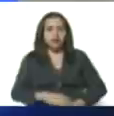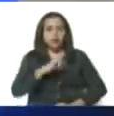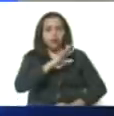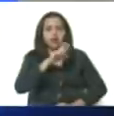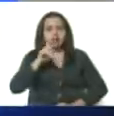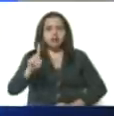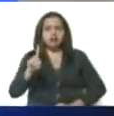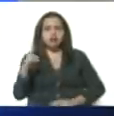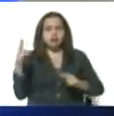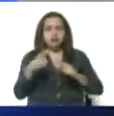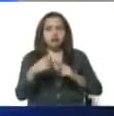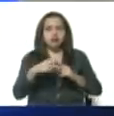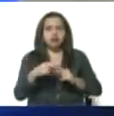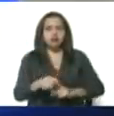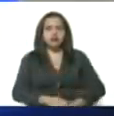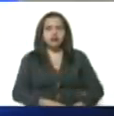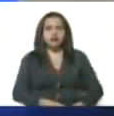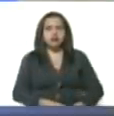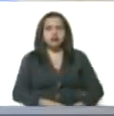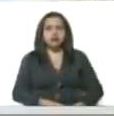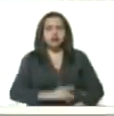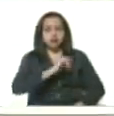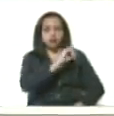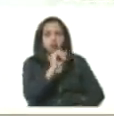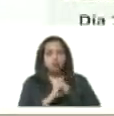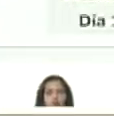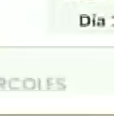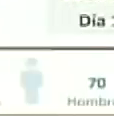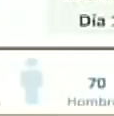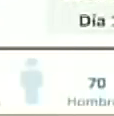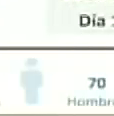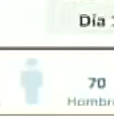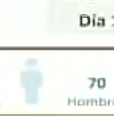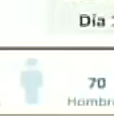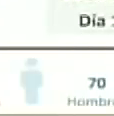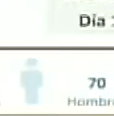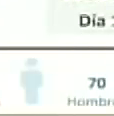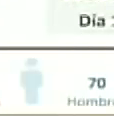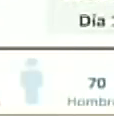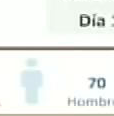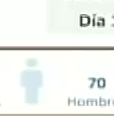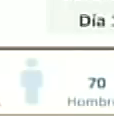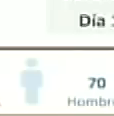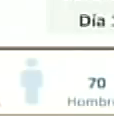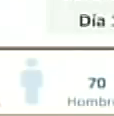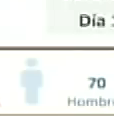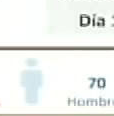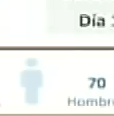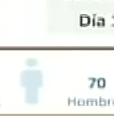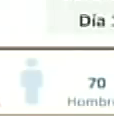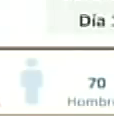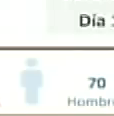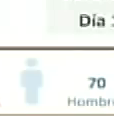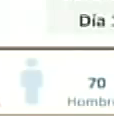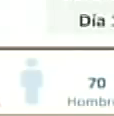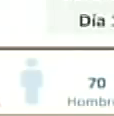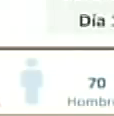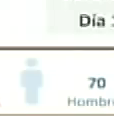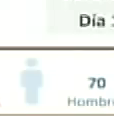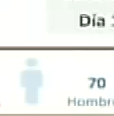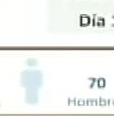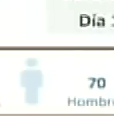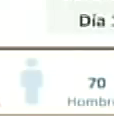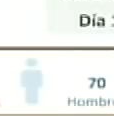el estado Táchira y por el estado Zulia, un caso. Luego, 5 casos de Brasil, pero antes de